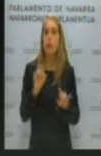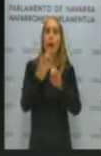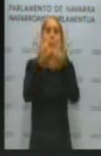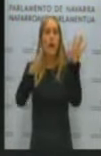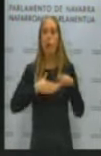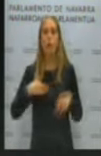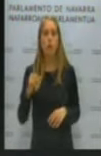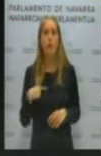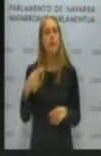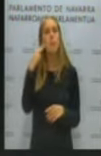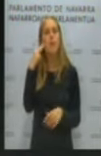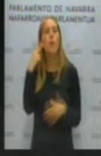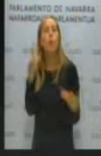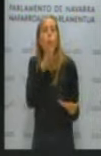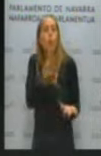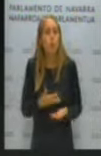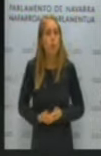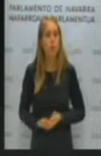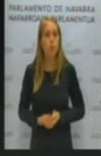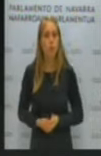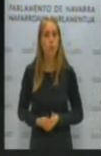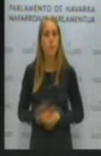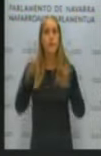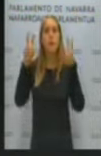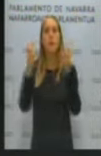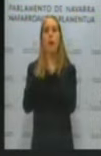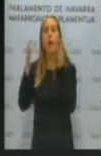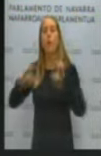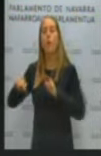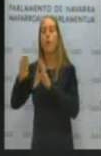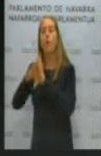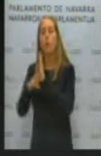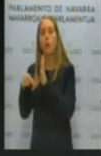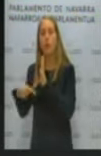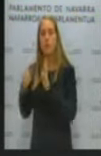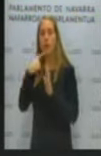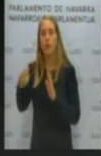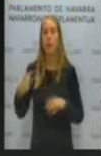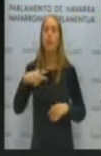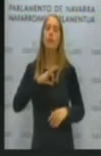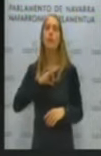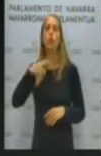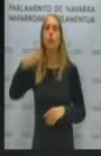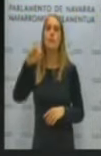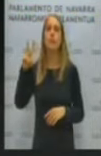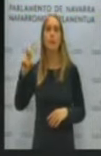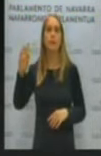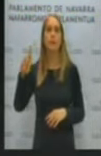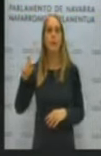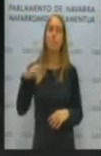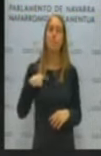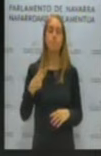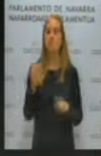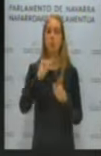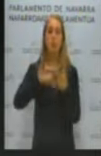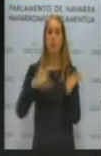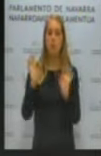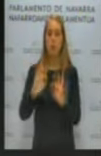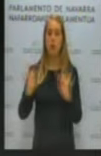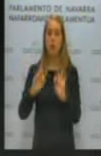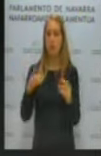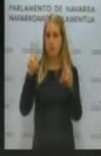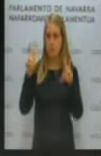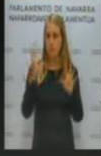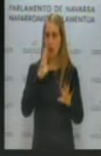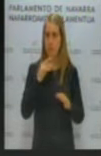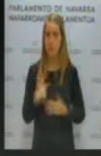a qué le tiene miedo, de verdad. Usted habla del acuerdo programático y le reprocha a la señora Chivite que usted no ha firmado ninguna cosa que, bueno, pues fíjese lo que usted